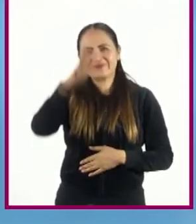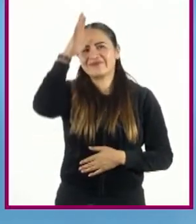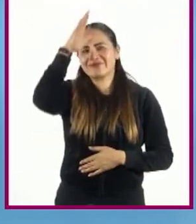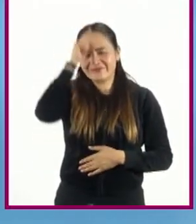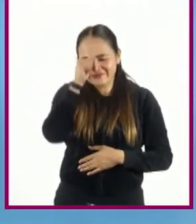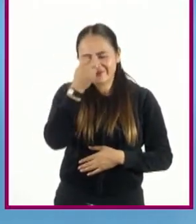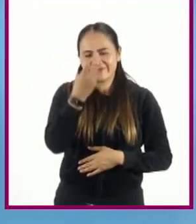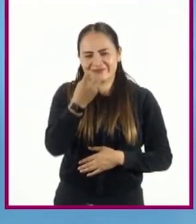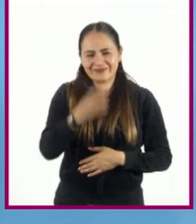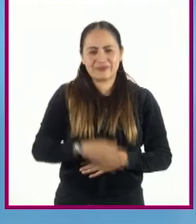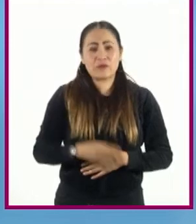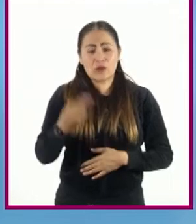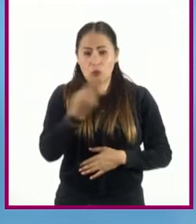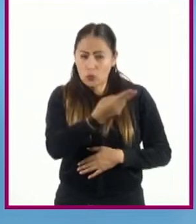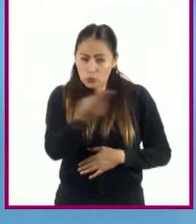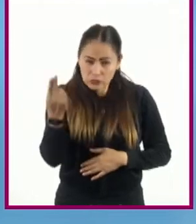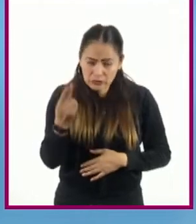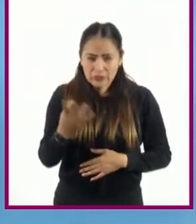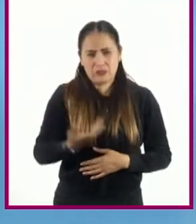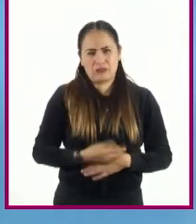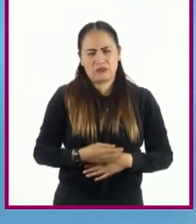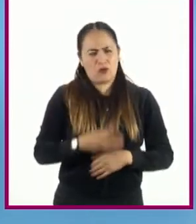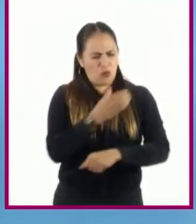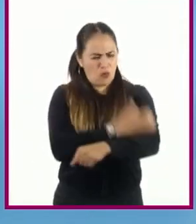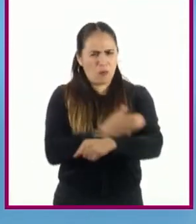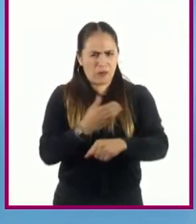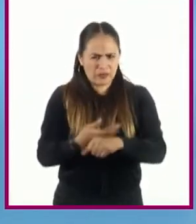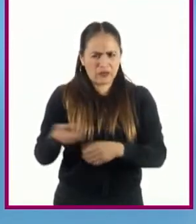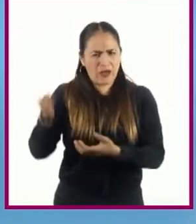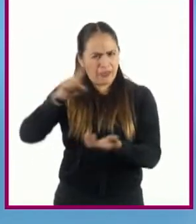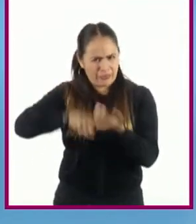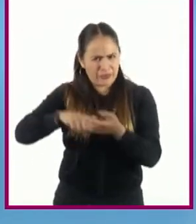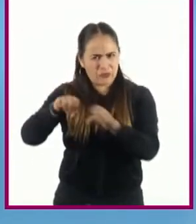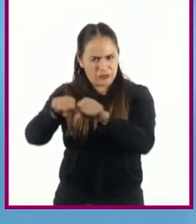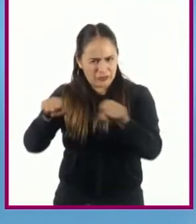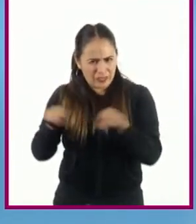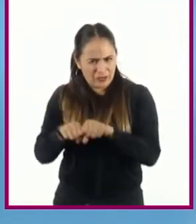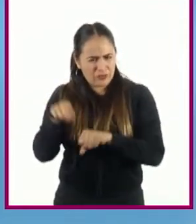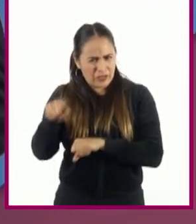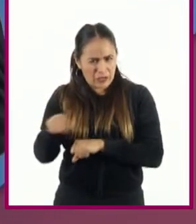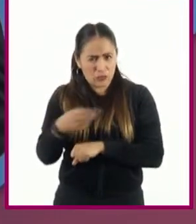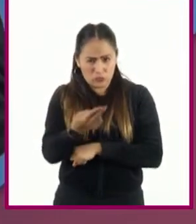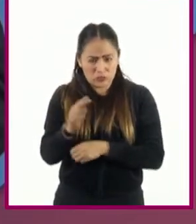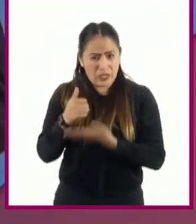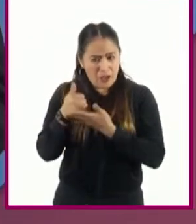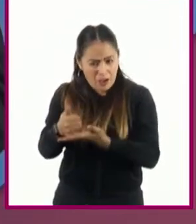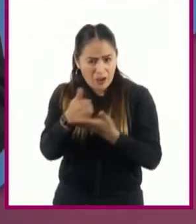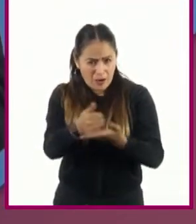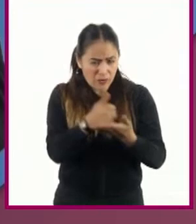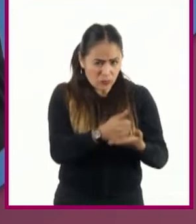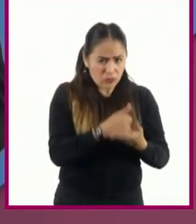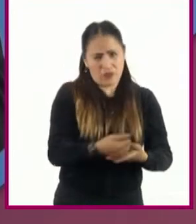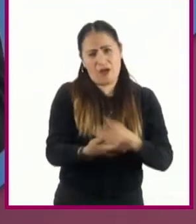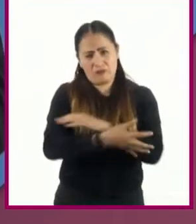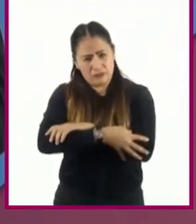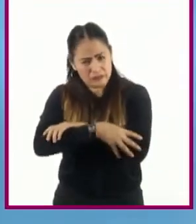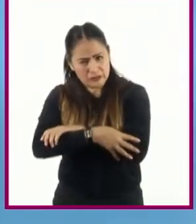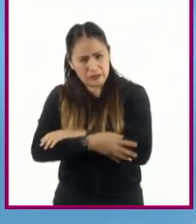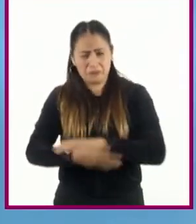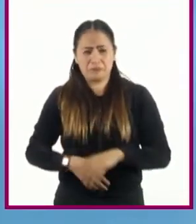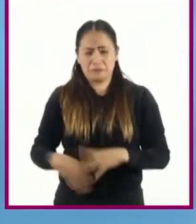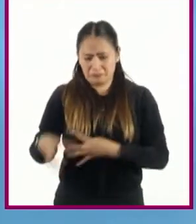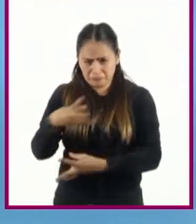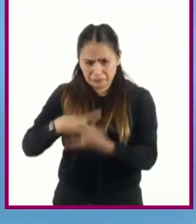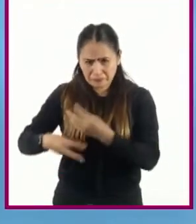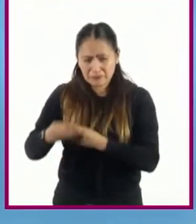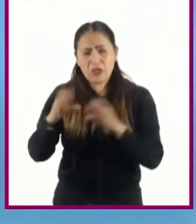¿Ustedes brindarían solidaridad a sus compañeras y compañeros de su salón? ¿En qué otras formas contribuyen con la